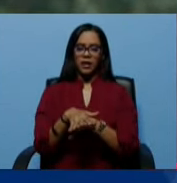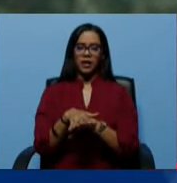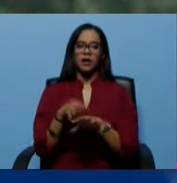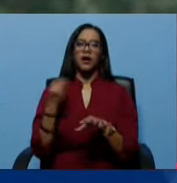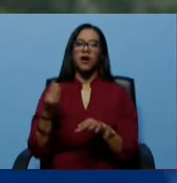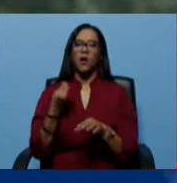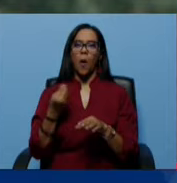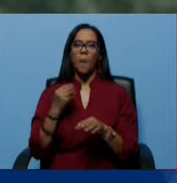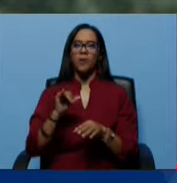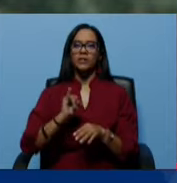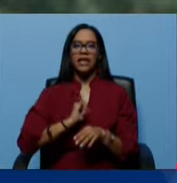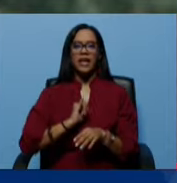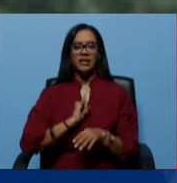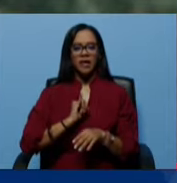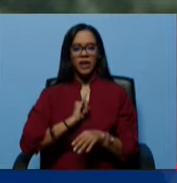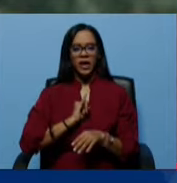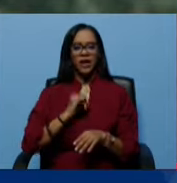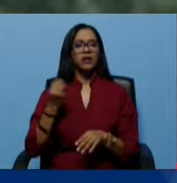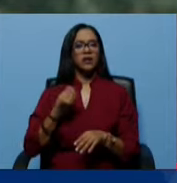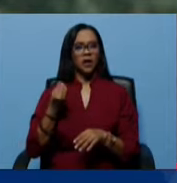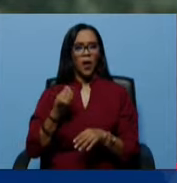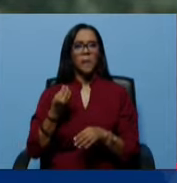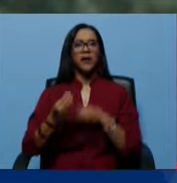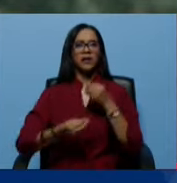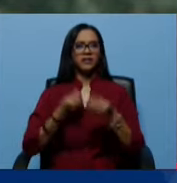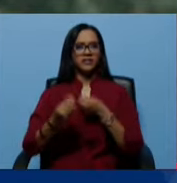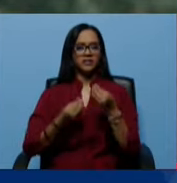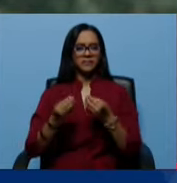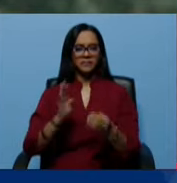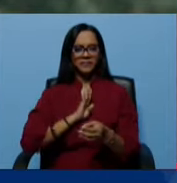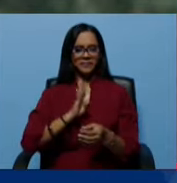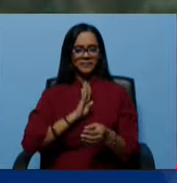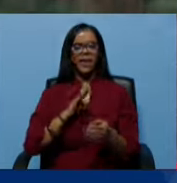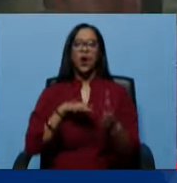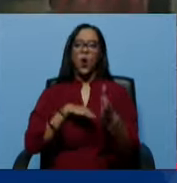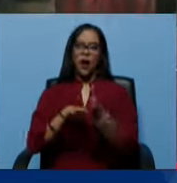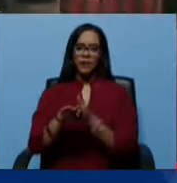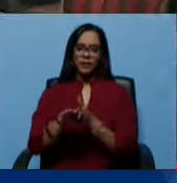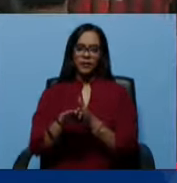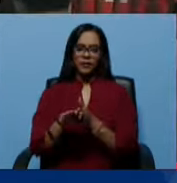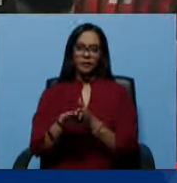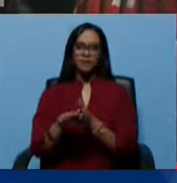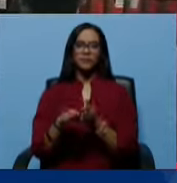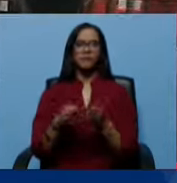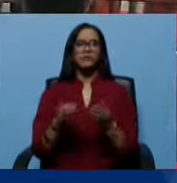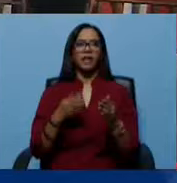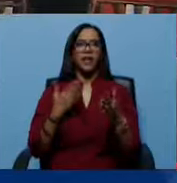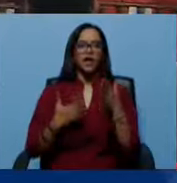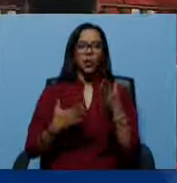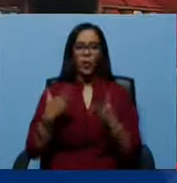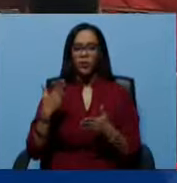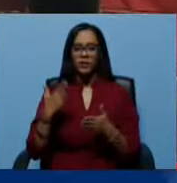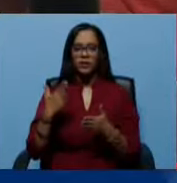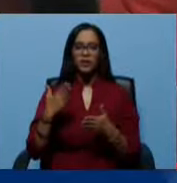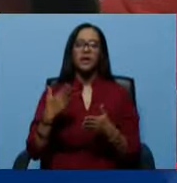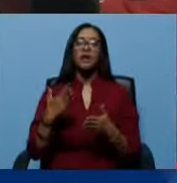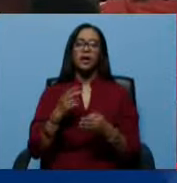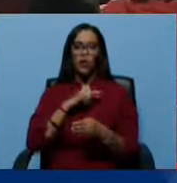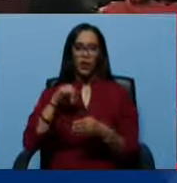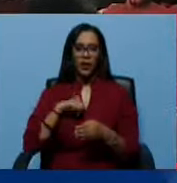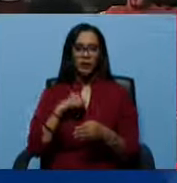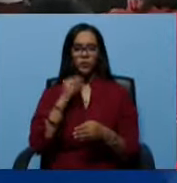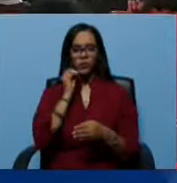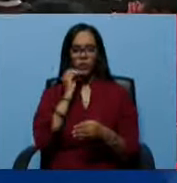se identifican y cómo hacen suya los avances de la robótica, que nuestros muchachos están saliendo al